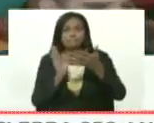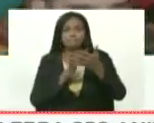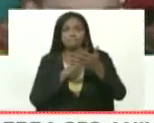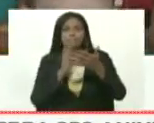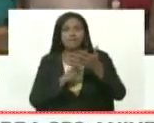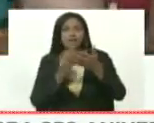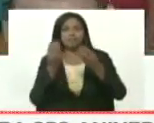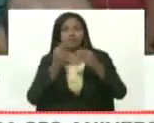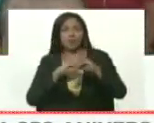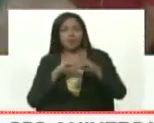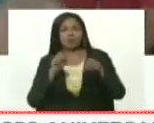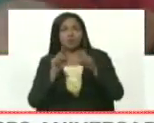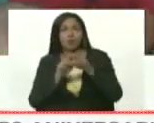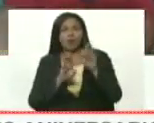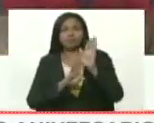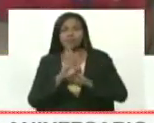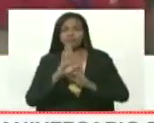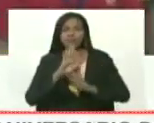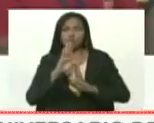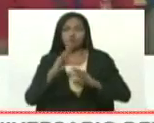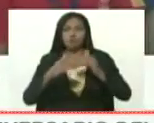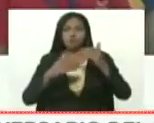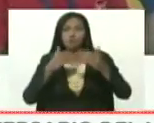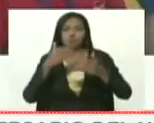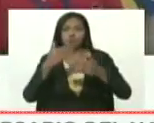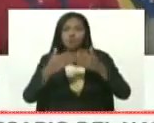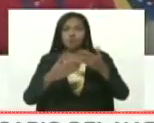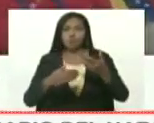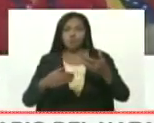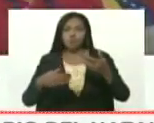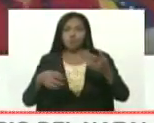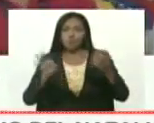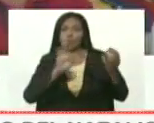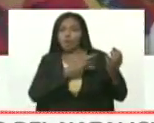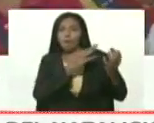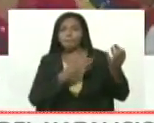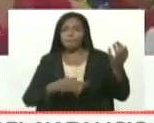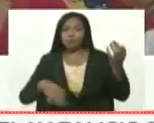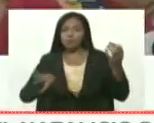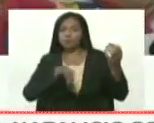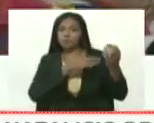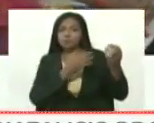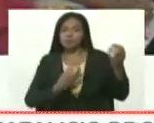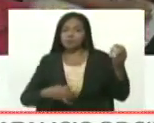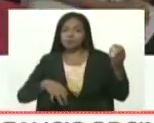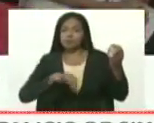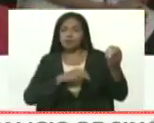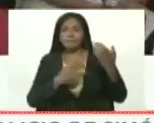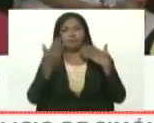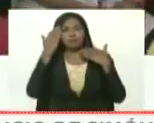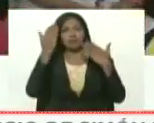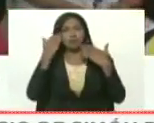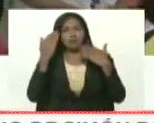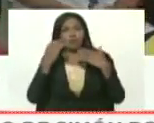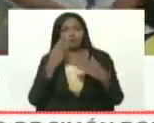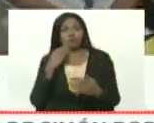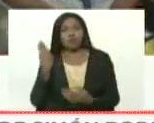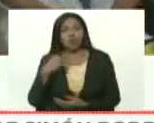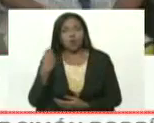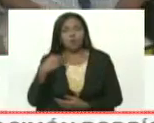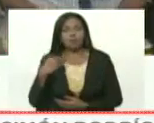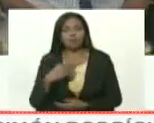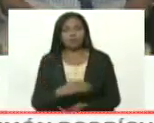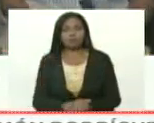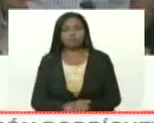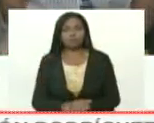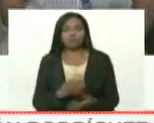de acuerdo al desarrollo de la pieza musical. Mis saludos a estos jóvenes de